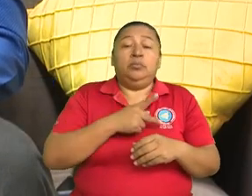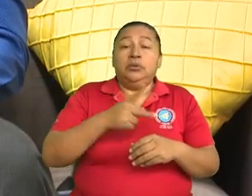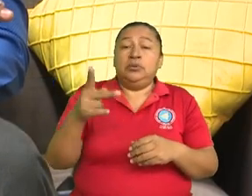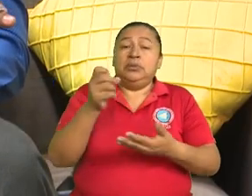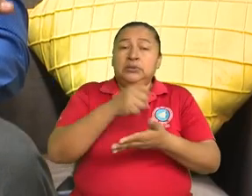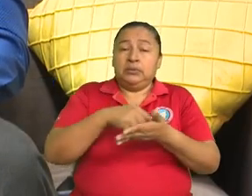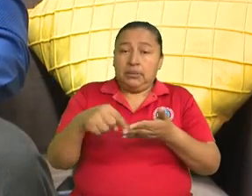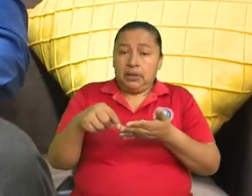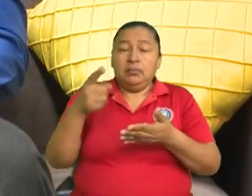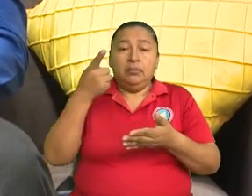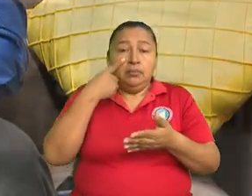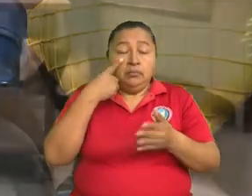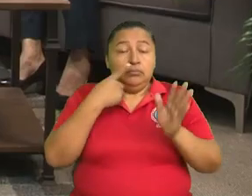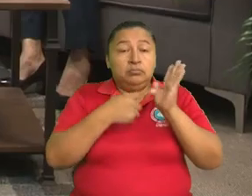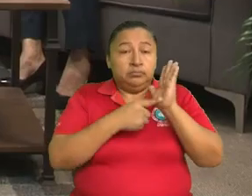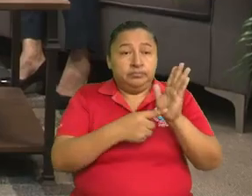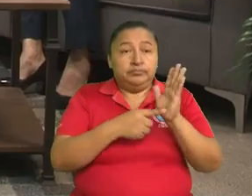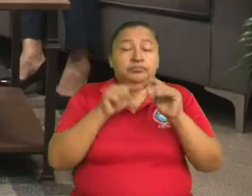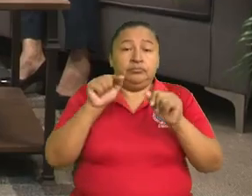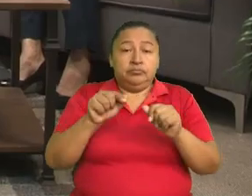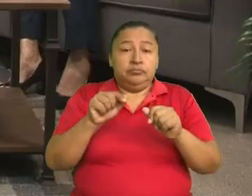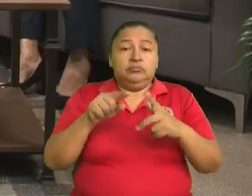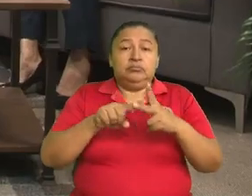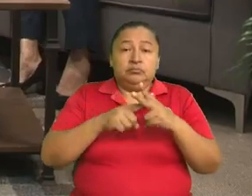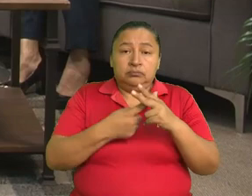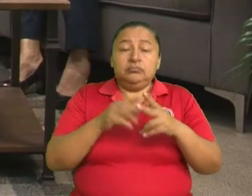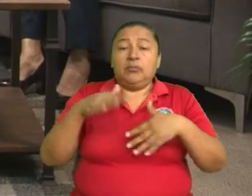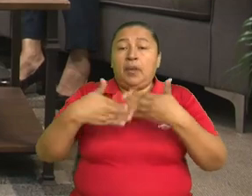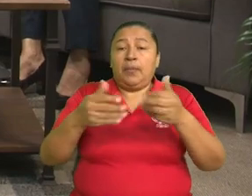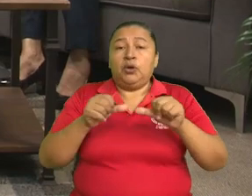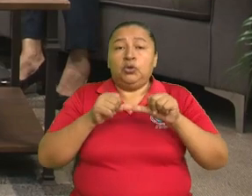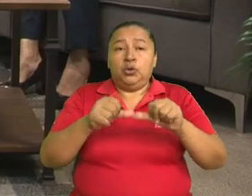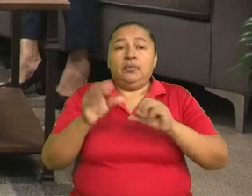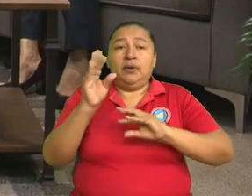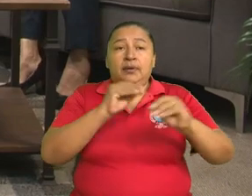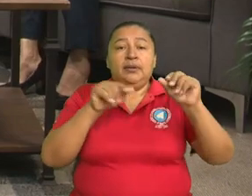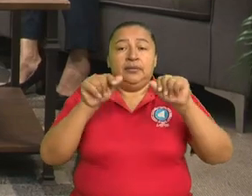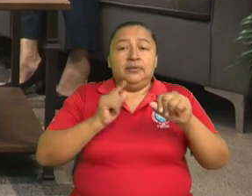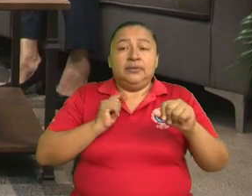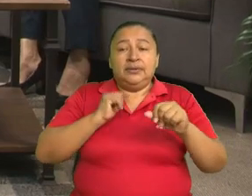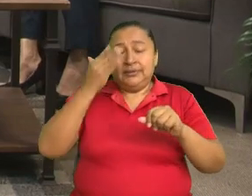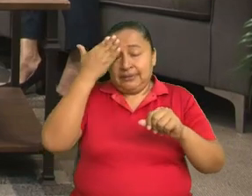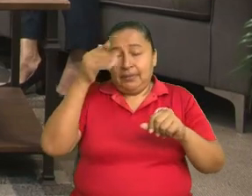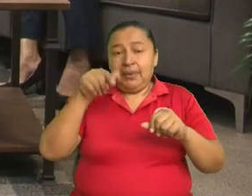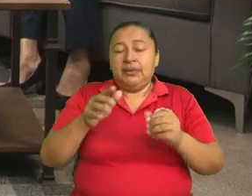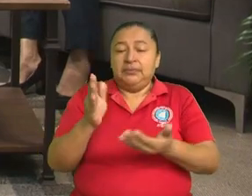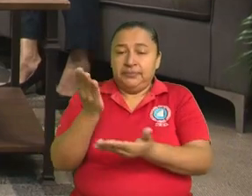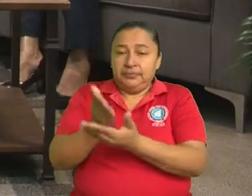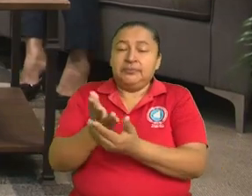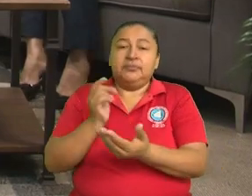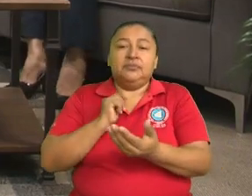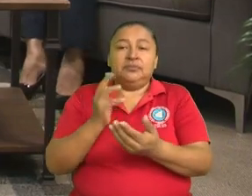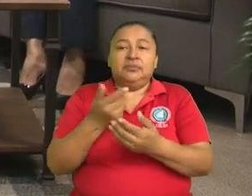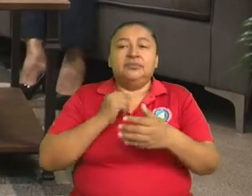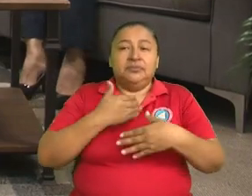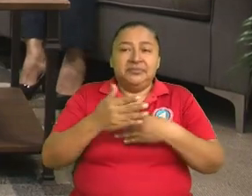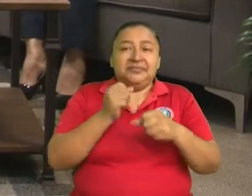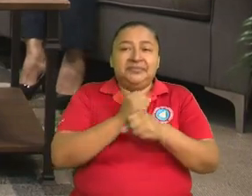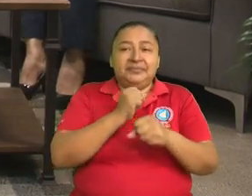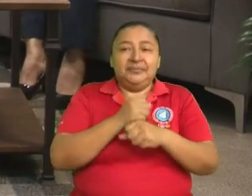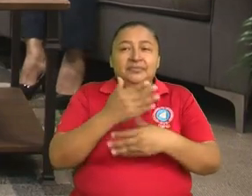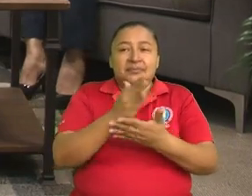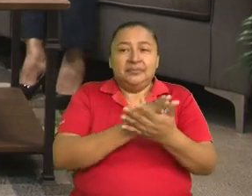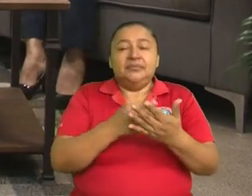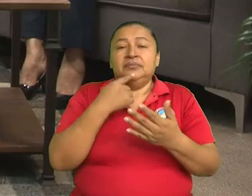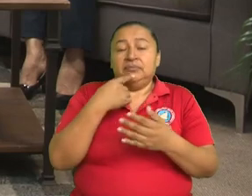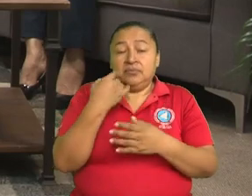Si gustan, lo presentamos y a partir de eso continuamos, porque veo que también trae tranquilo, ahí traigo algunos